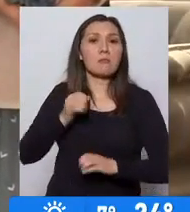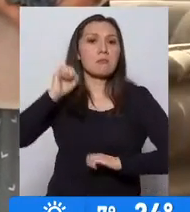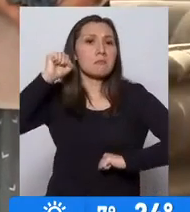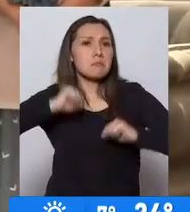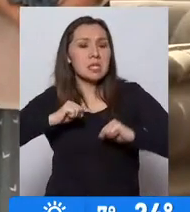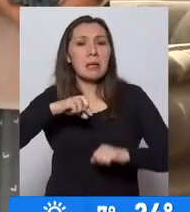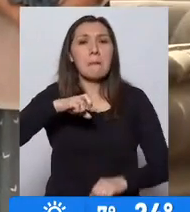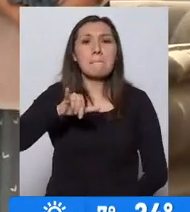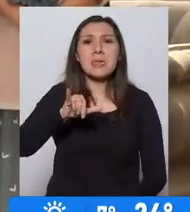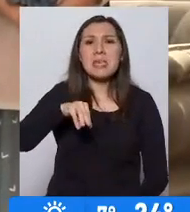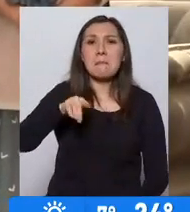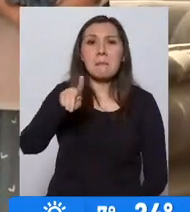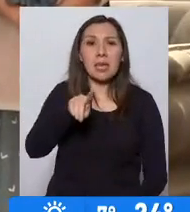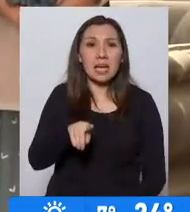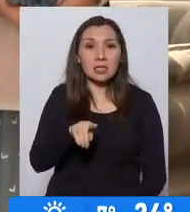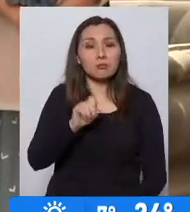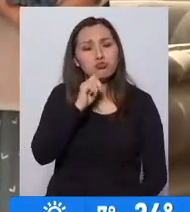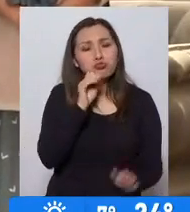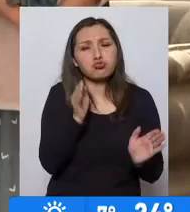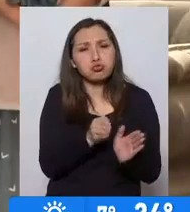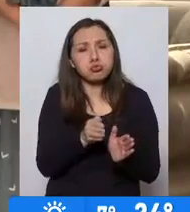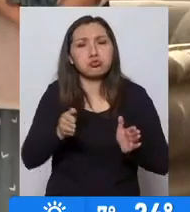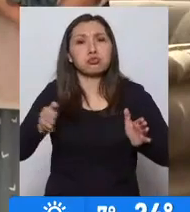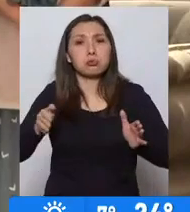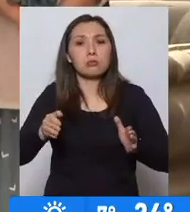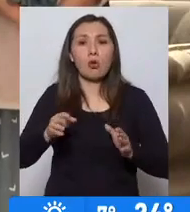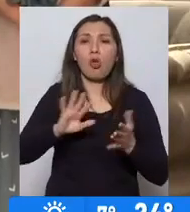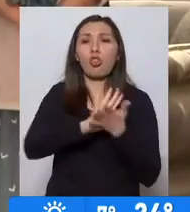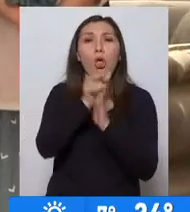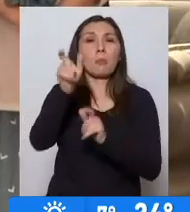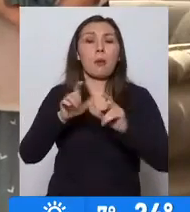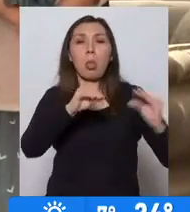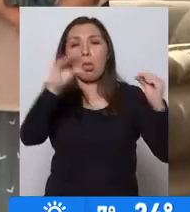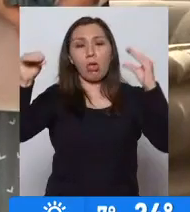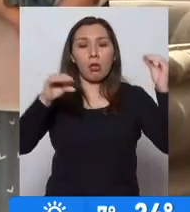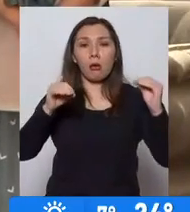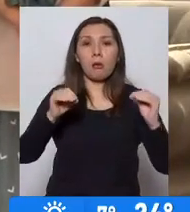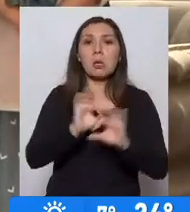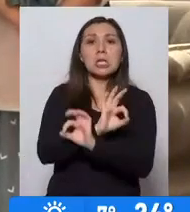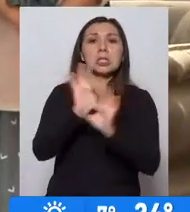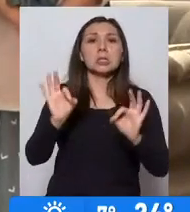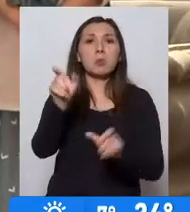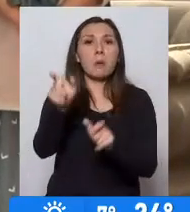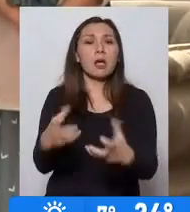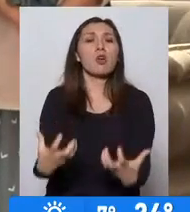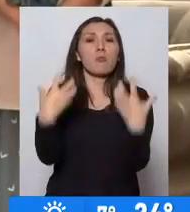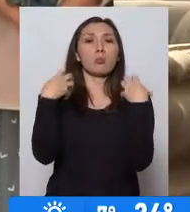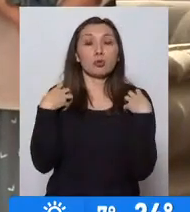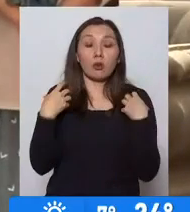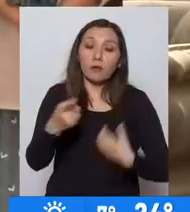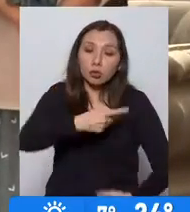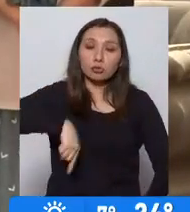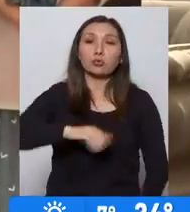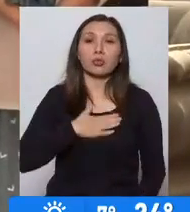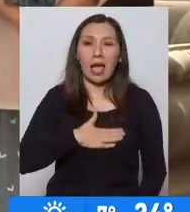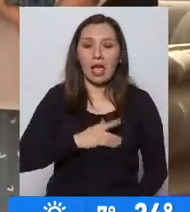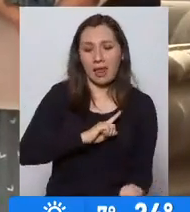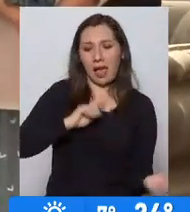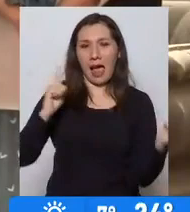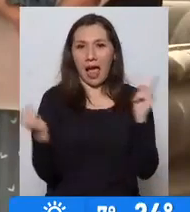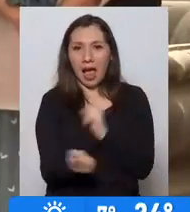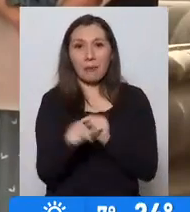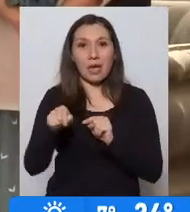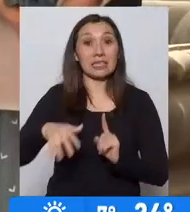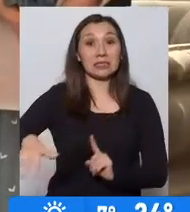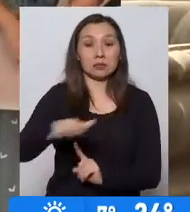pymes están en boca de todos y en manos de nadie. Nosotros queremos cambiar